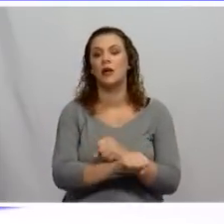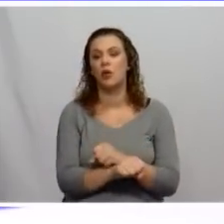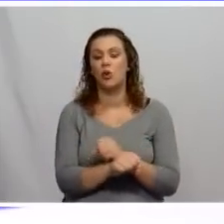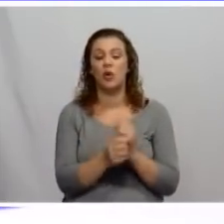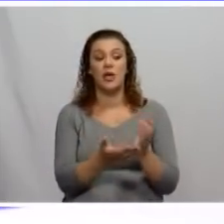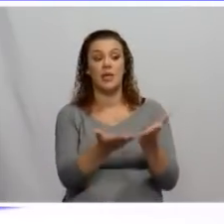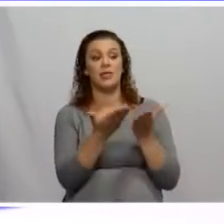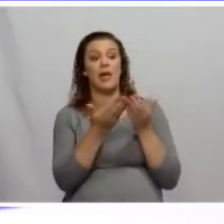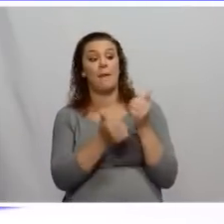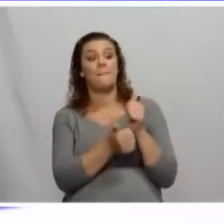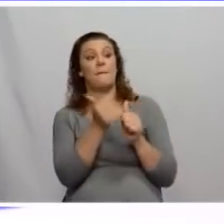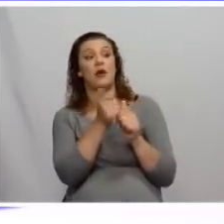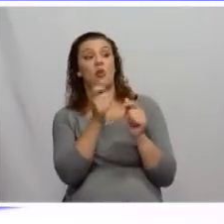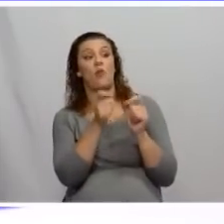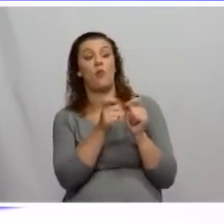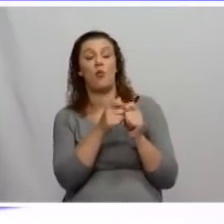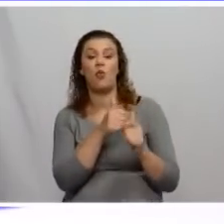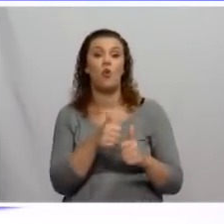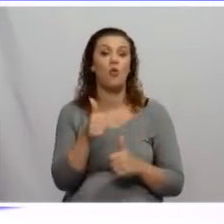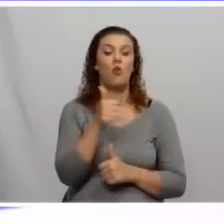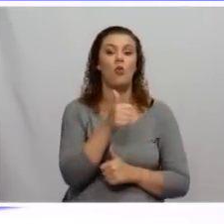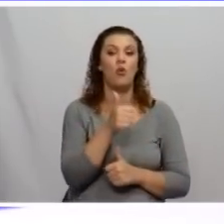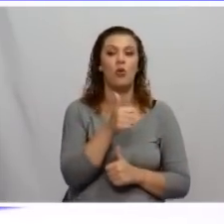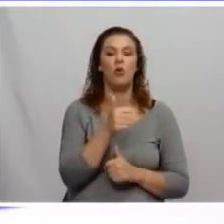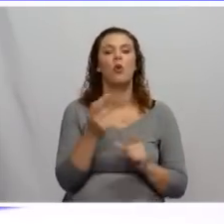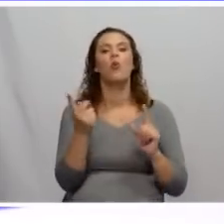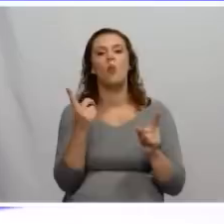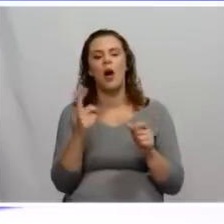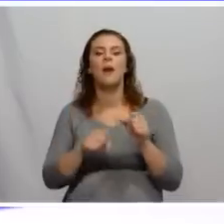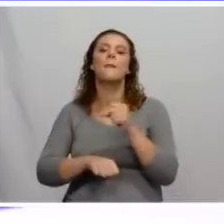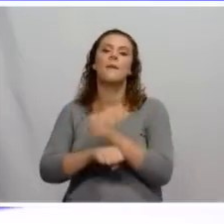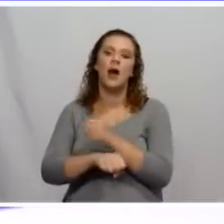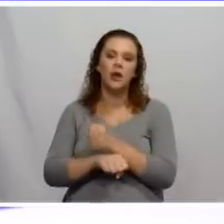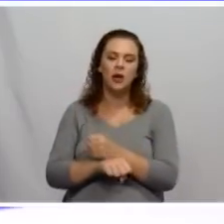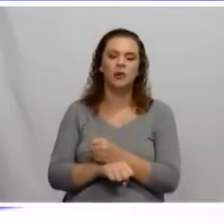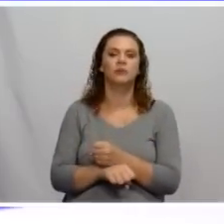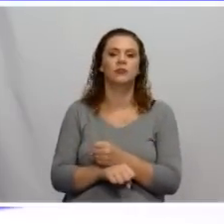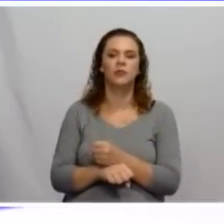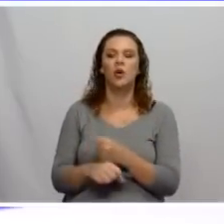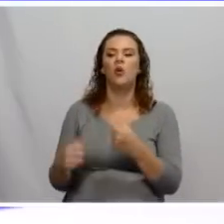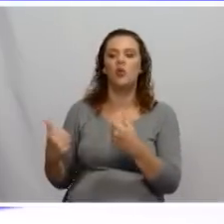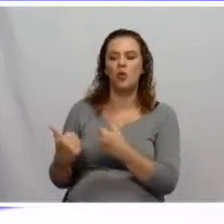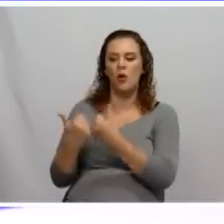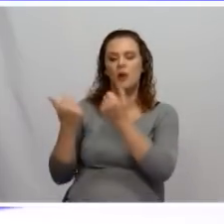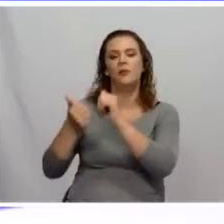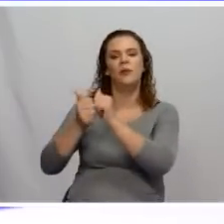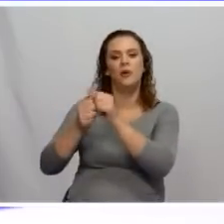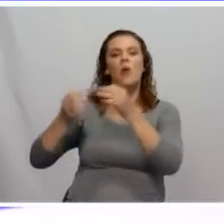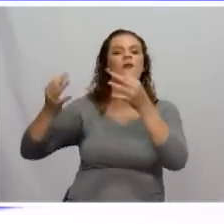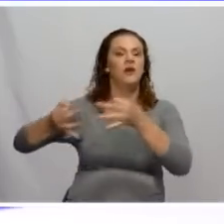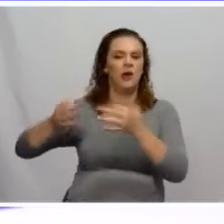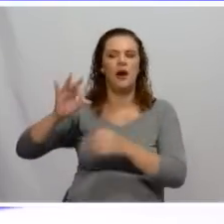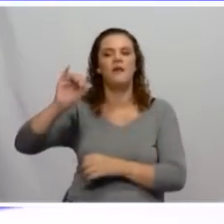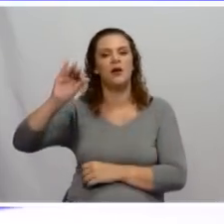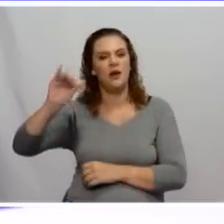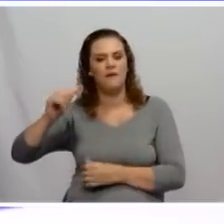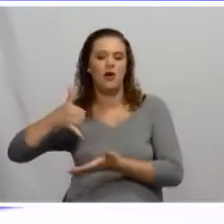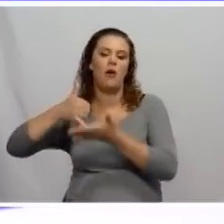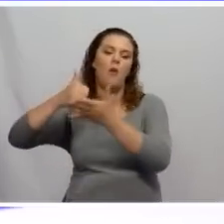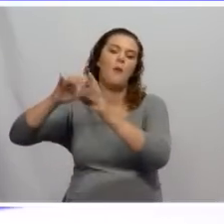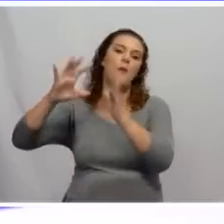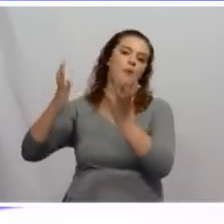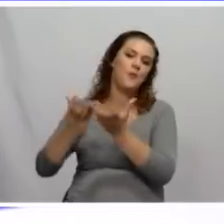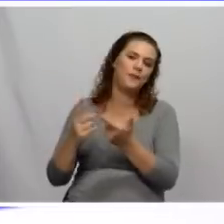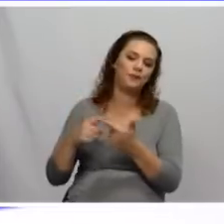te dan mayor cantidad de puntos son los partidos de torneos o competencias oficiales copas del mundo